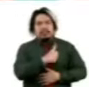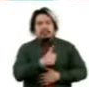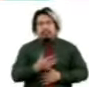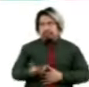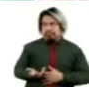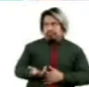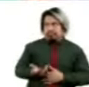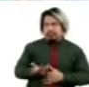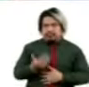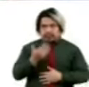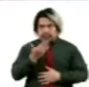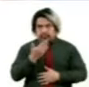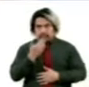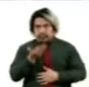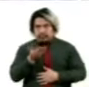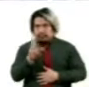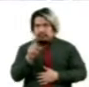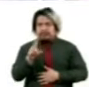pues eso no está bien.